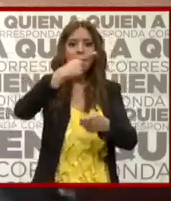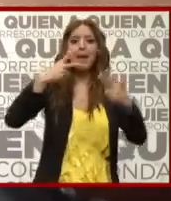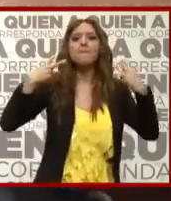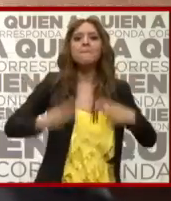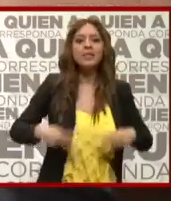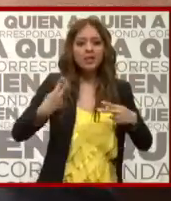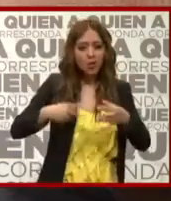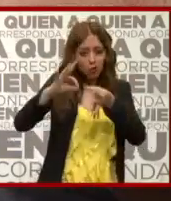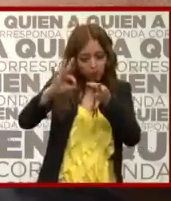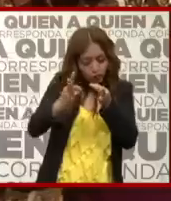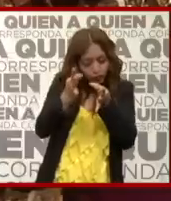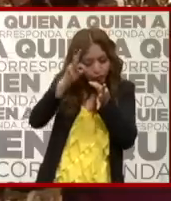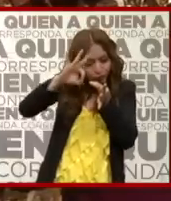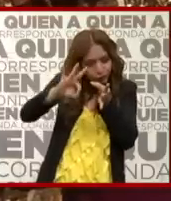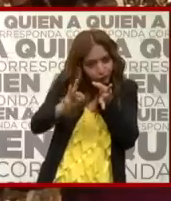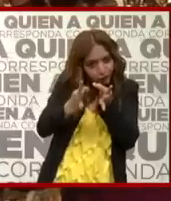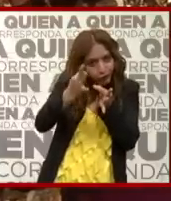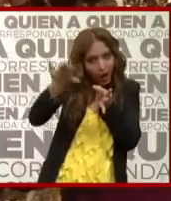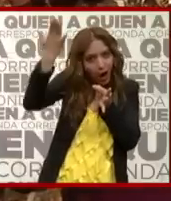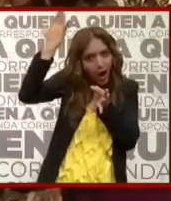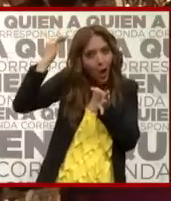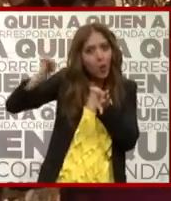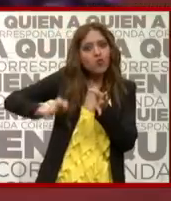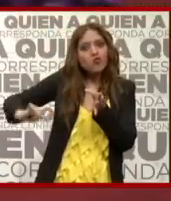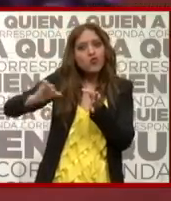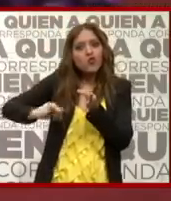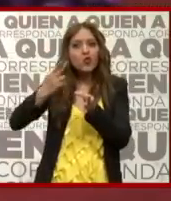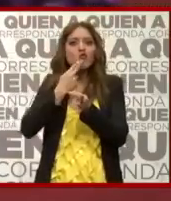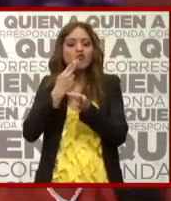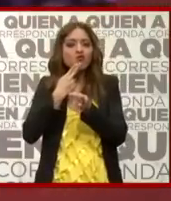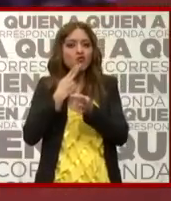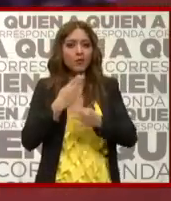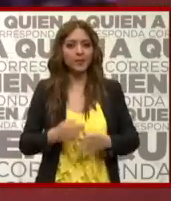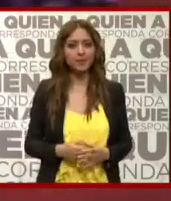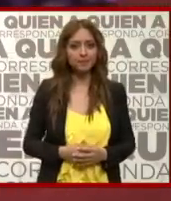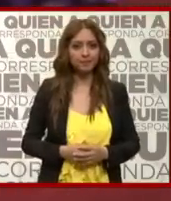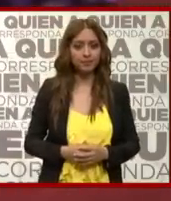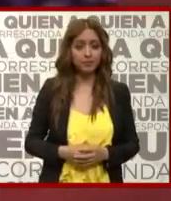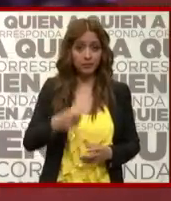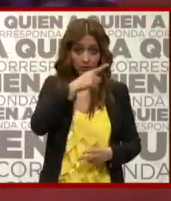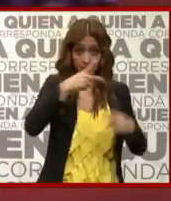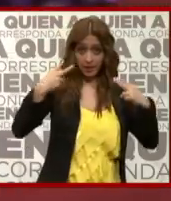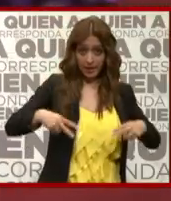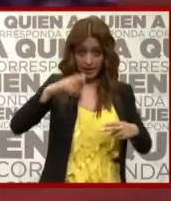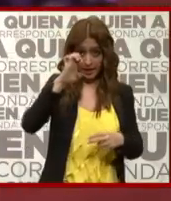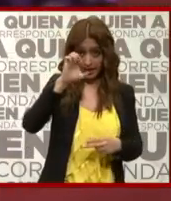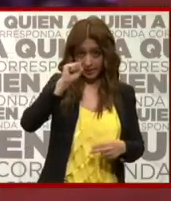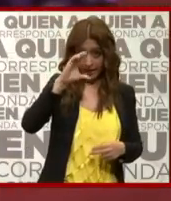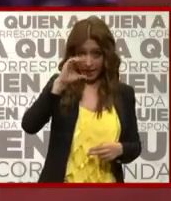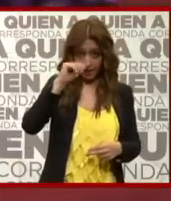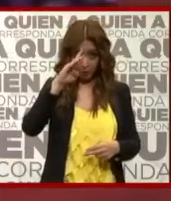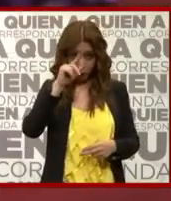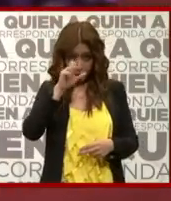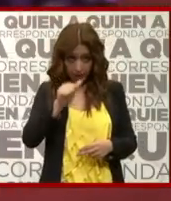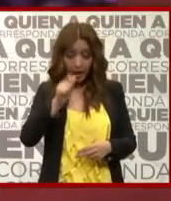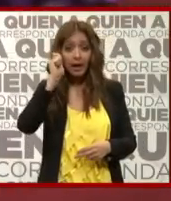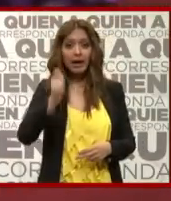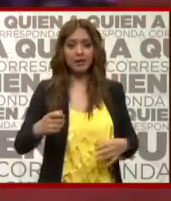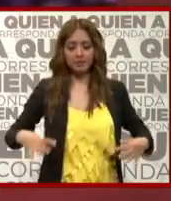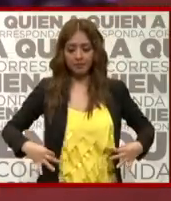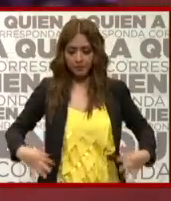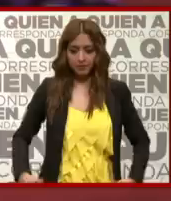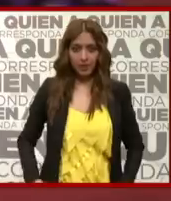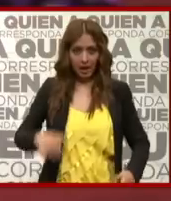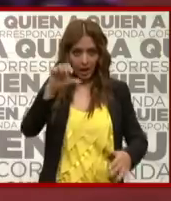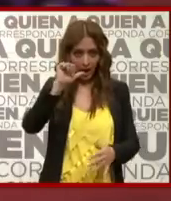lo más parecido posible a los que antiguamente se usaban. Los vestidos de escaramuza se manejan con telas todas de algodón porque